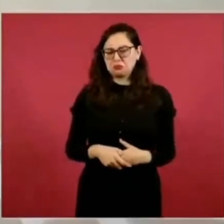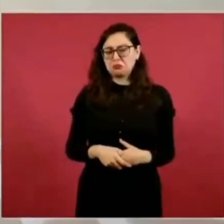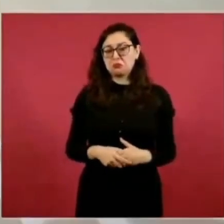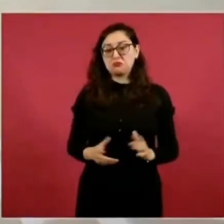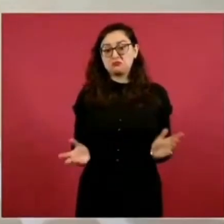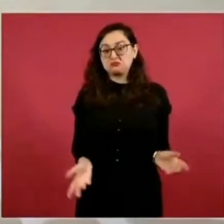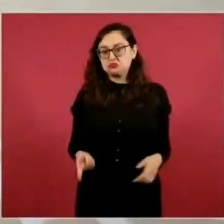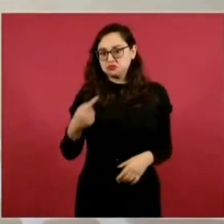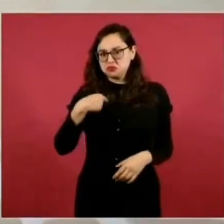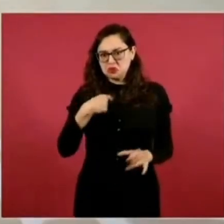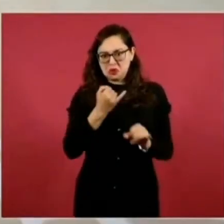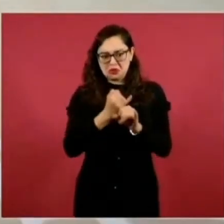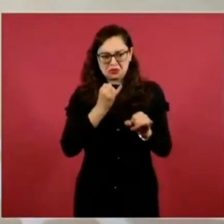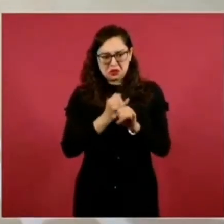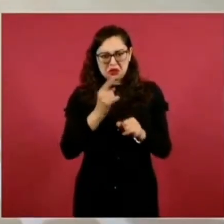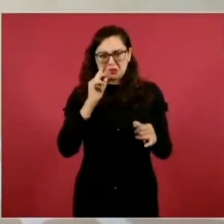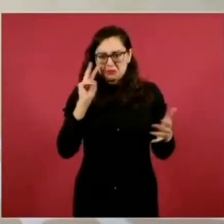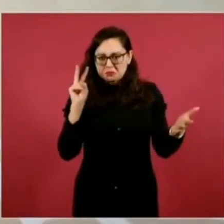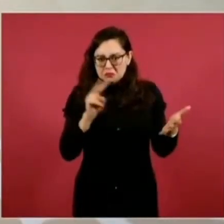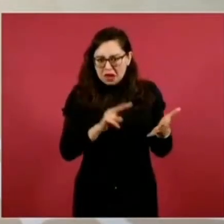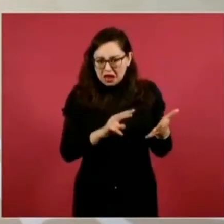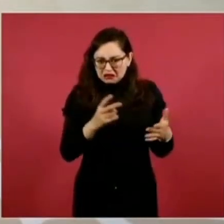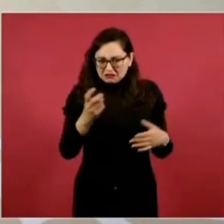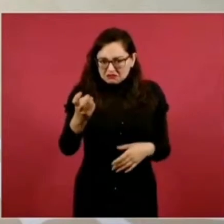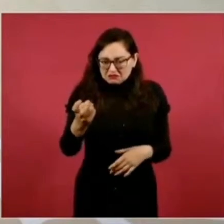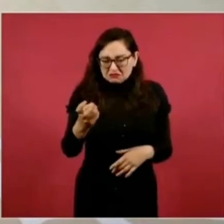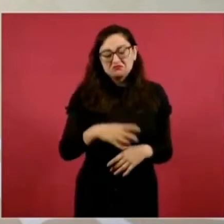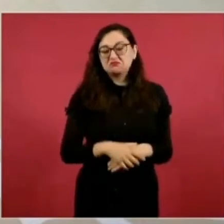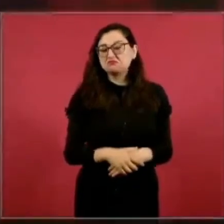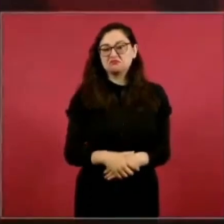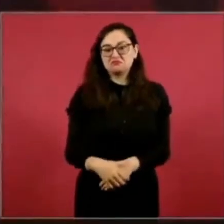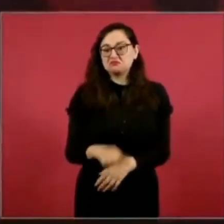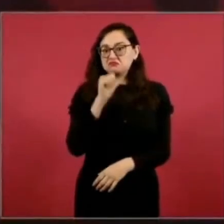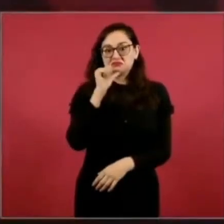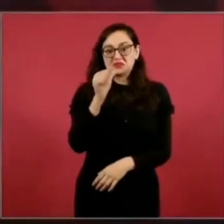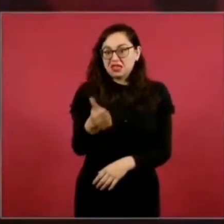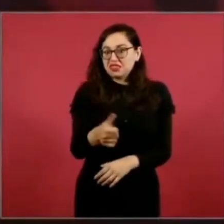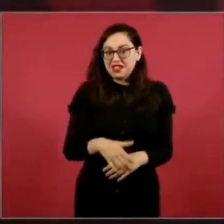ha tocado este